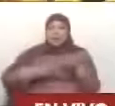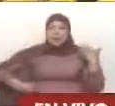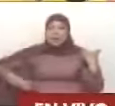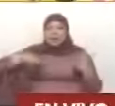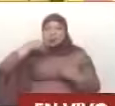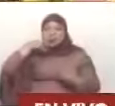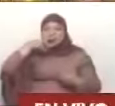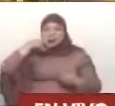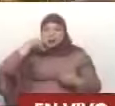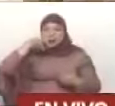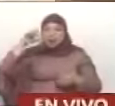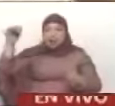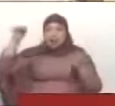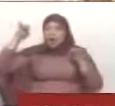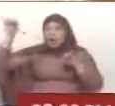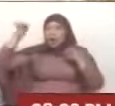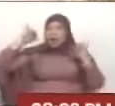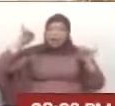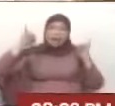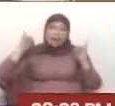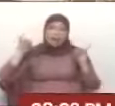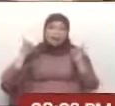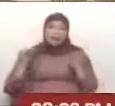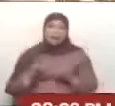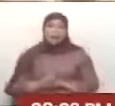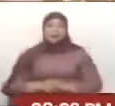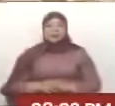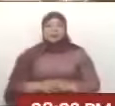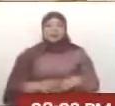Están alborotados, ¿vale?